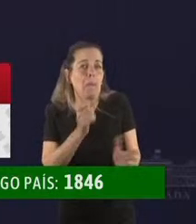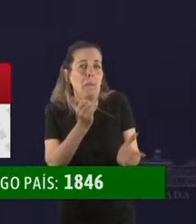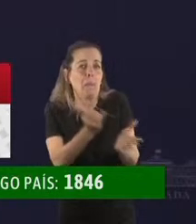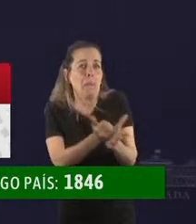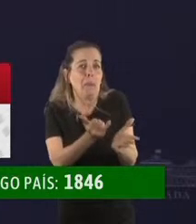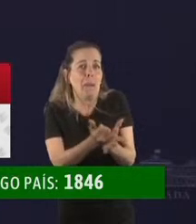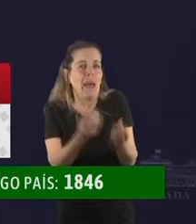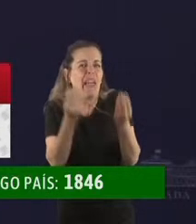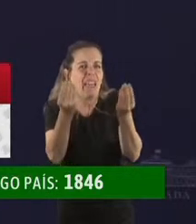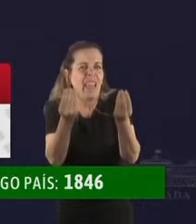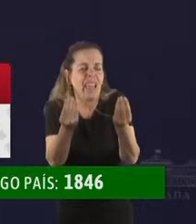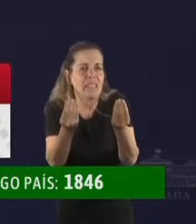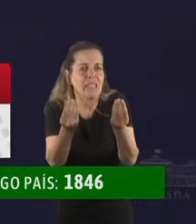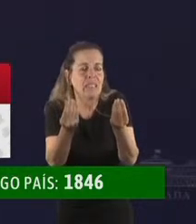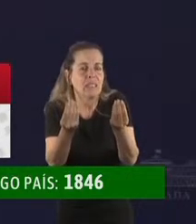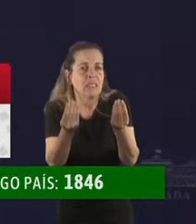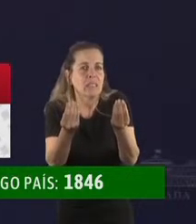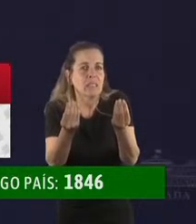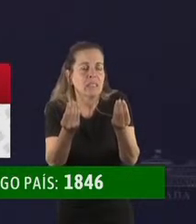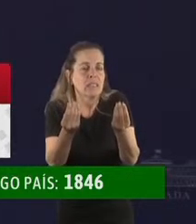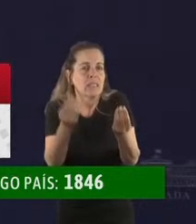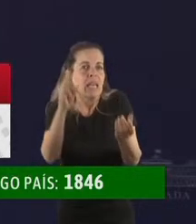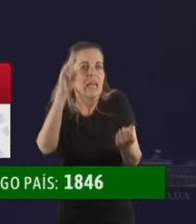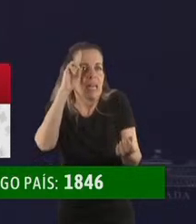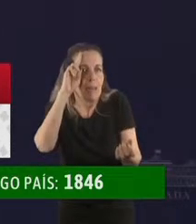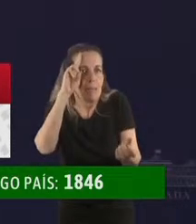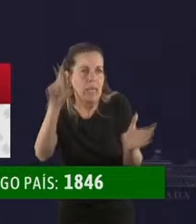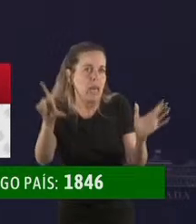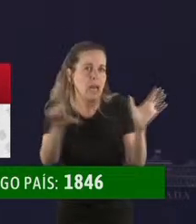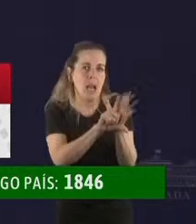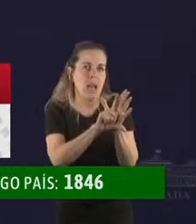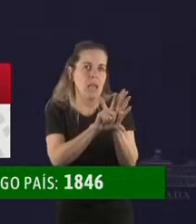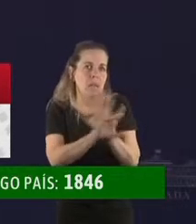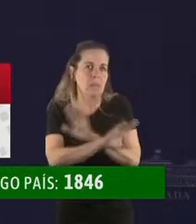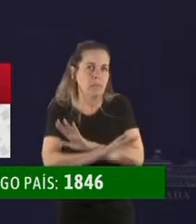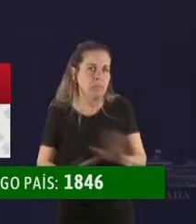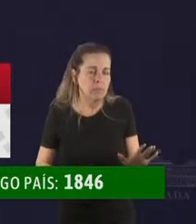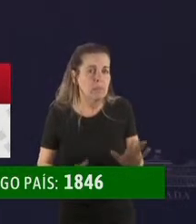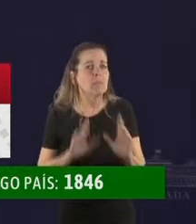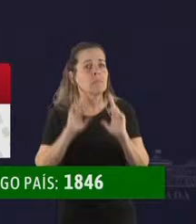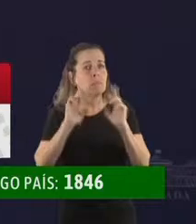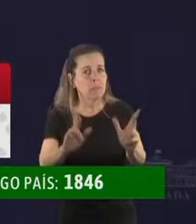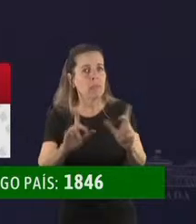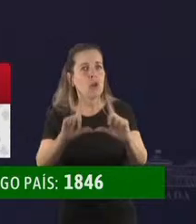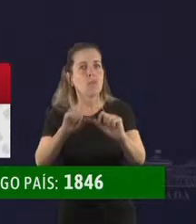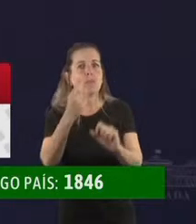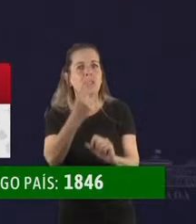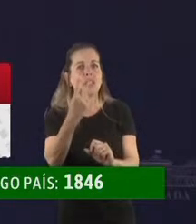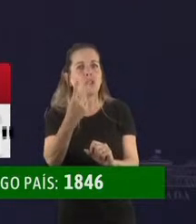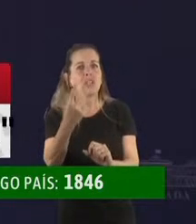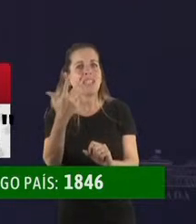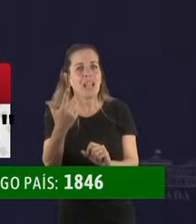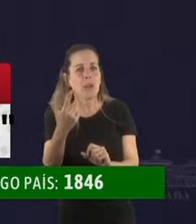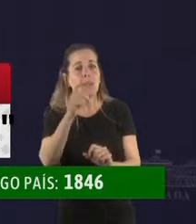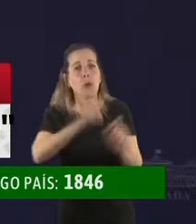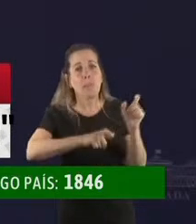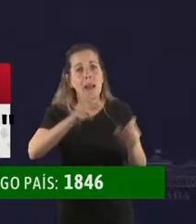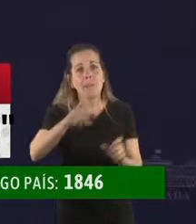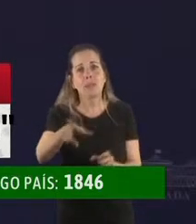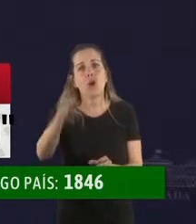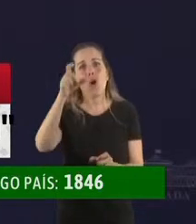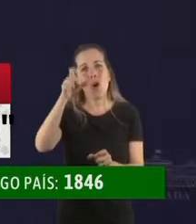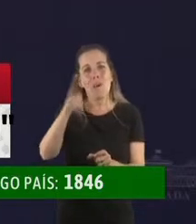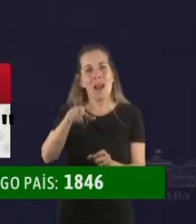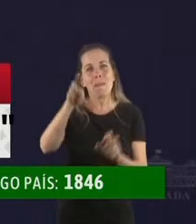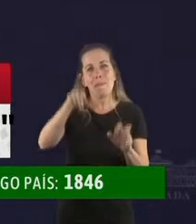estricto cumplimiento cumplimiento de la ley repito línea 134 para todos aquellos beneficiarios de planes sociales que